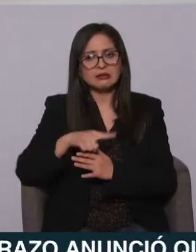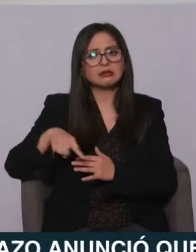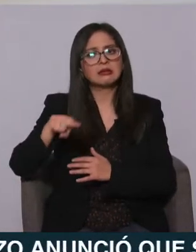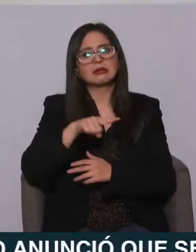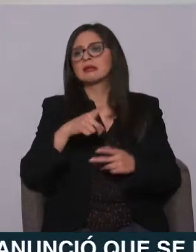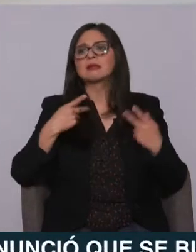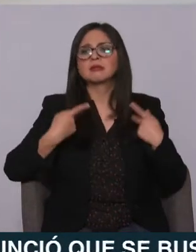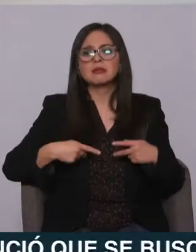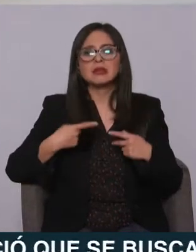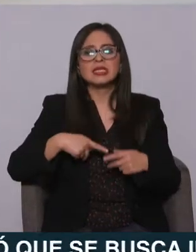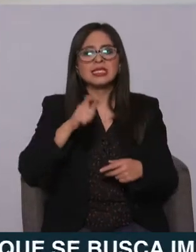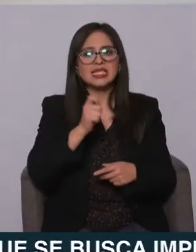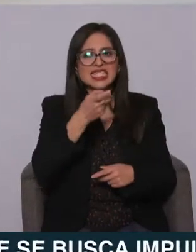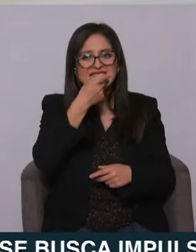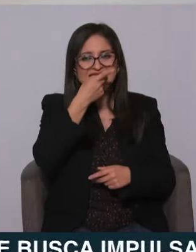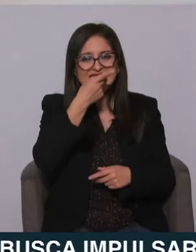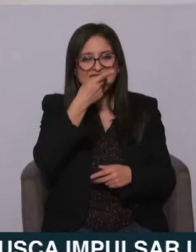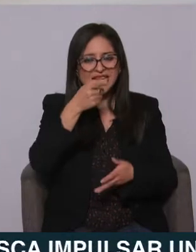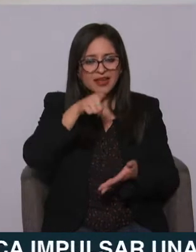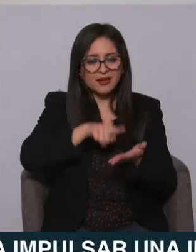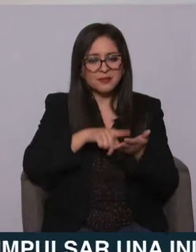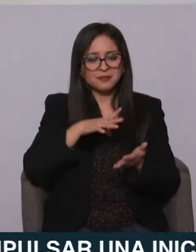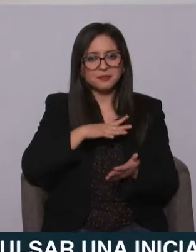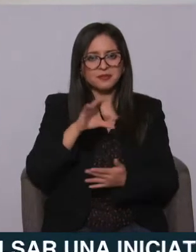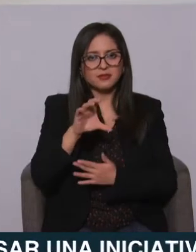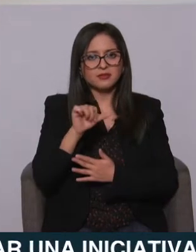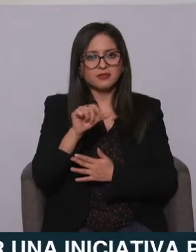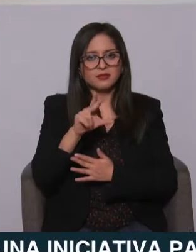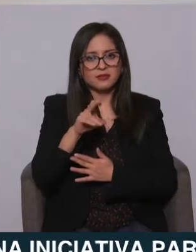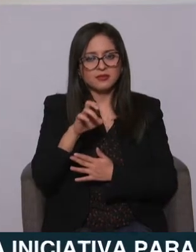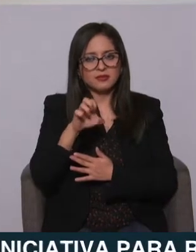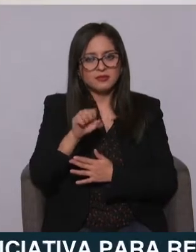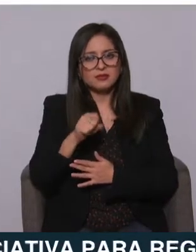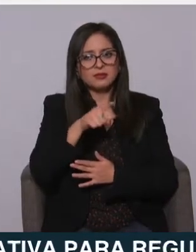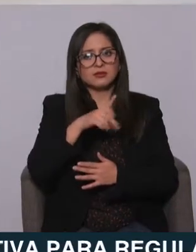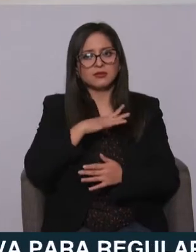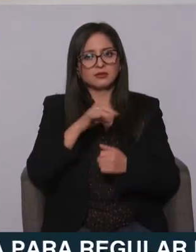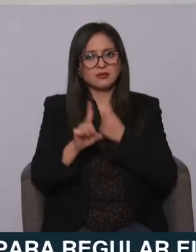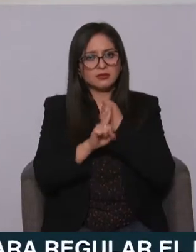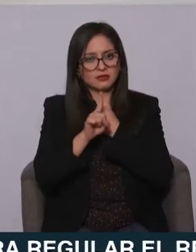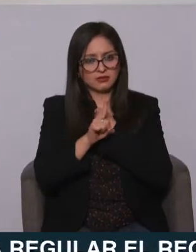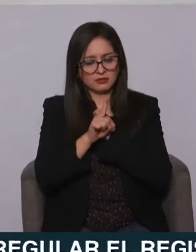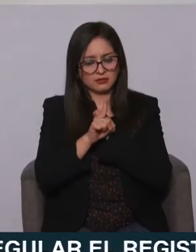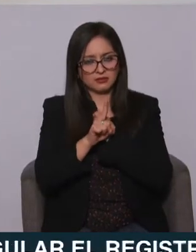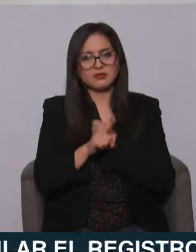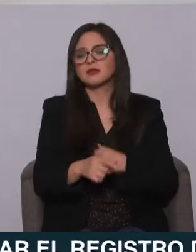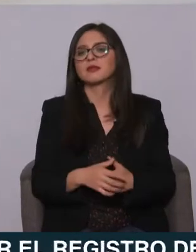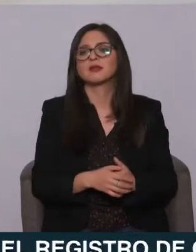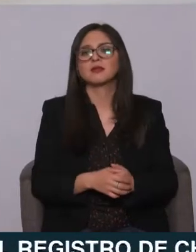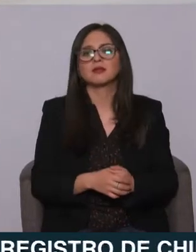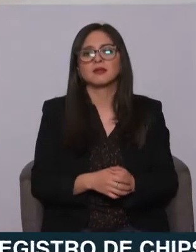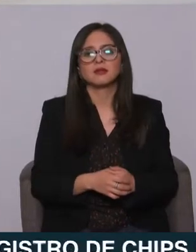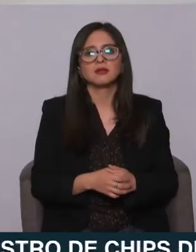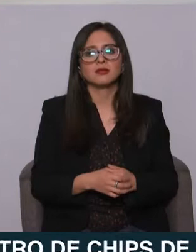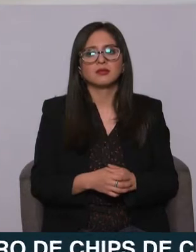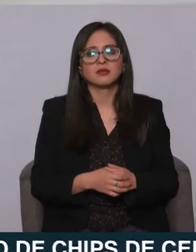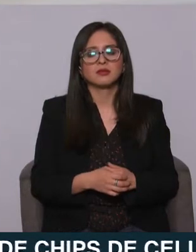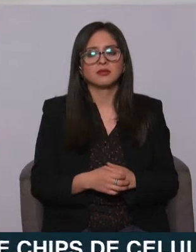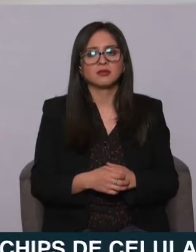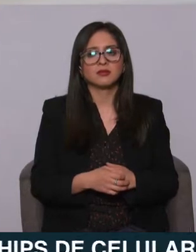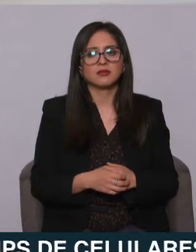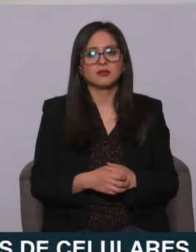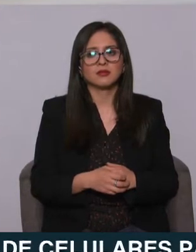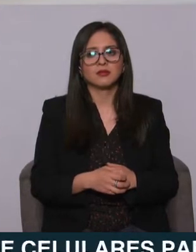o dientes que tienen caries pueden tener este problemita. Bueno, la principal